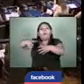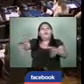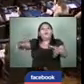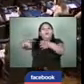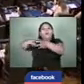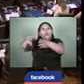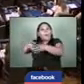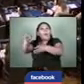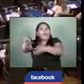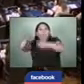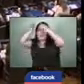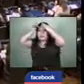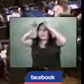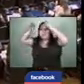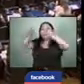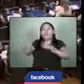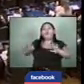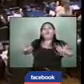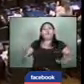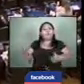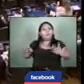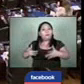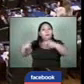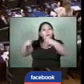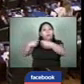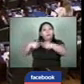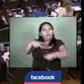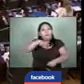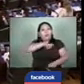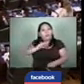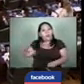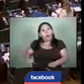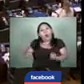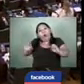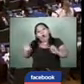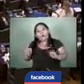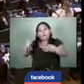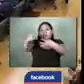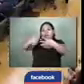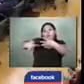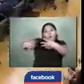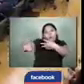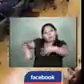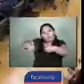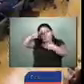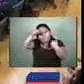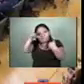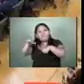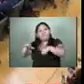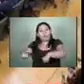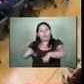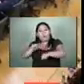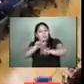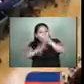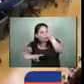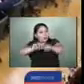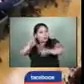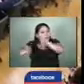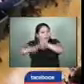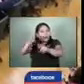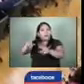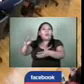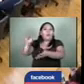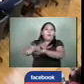definir la política energética del país, así como aprobar las políticas de exploración y gestionar las concesiones de